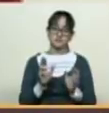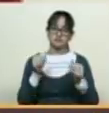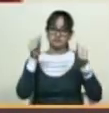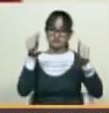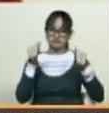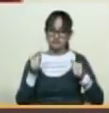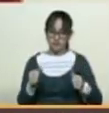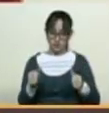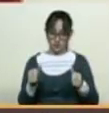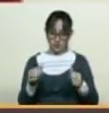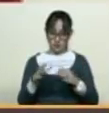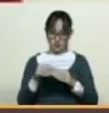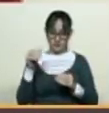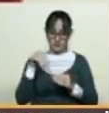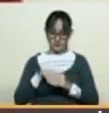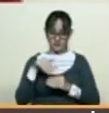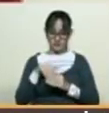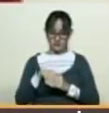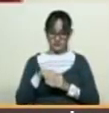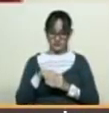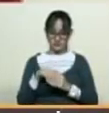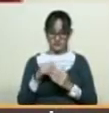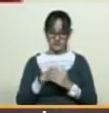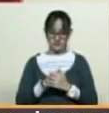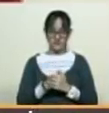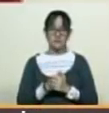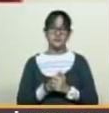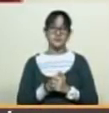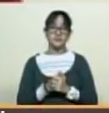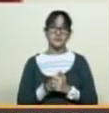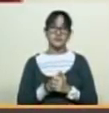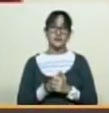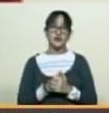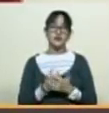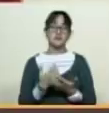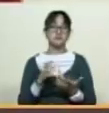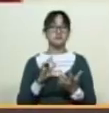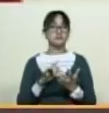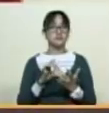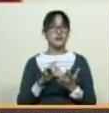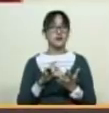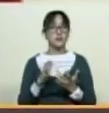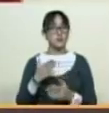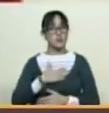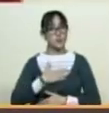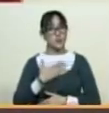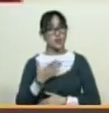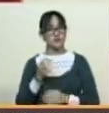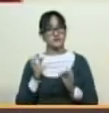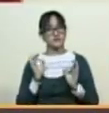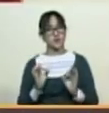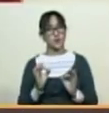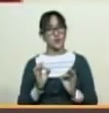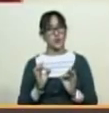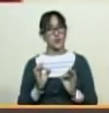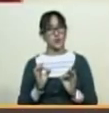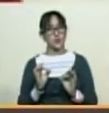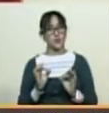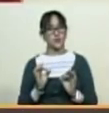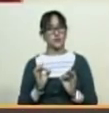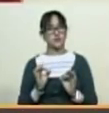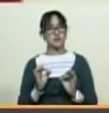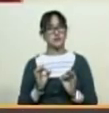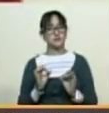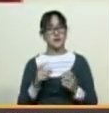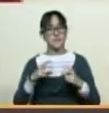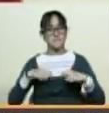afiche y todas las electoras y los electores, testigos, organizaciones políticas y candidatos, puedan estar seguros de lo que es la